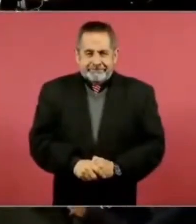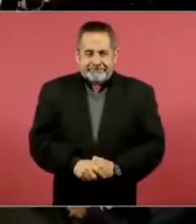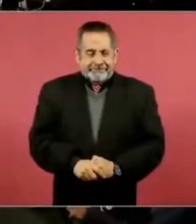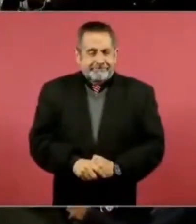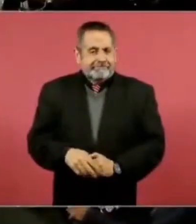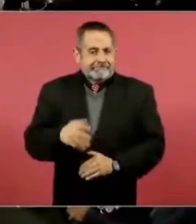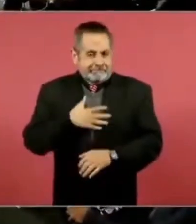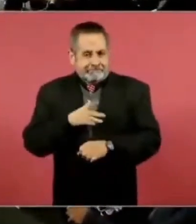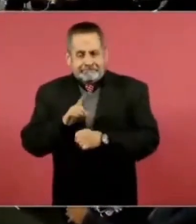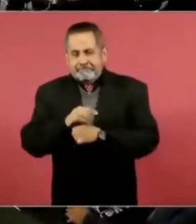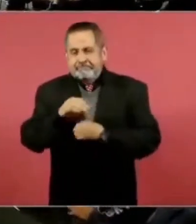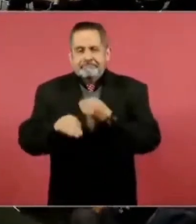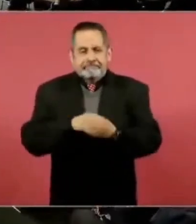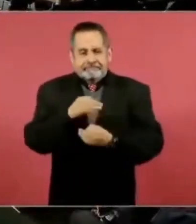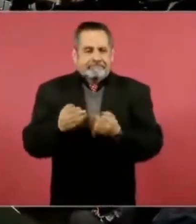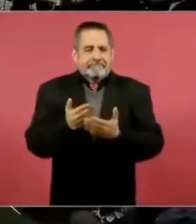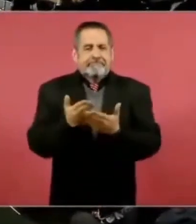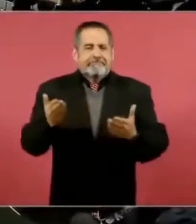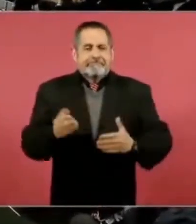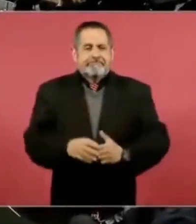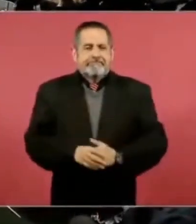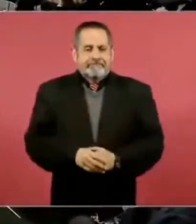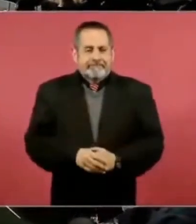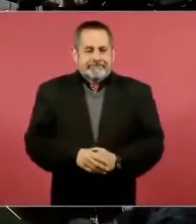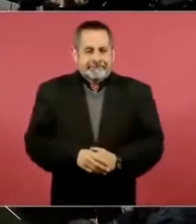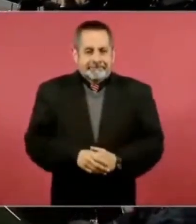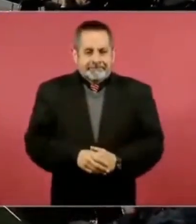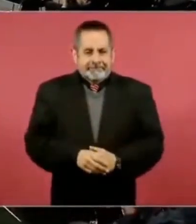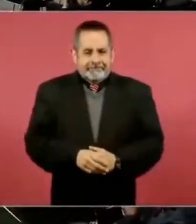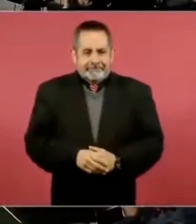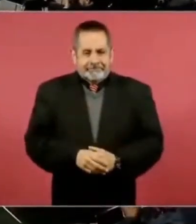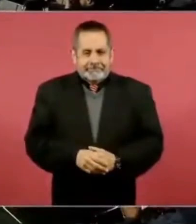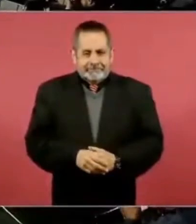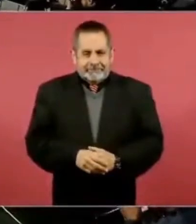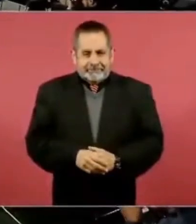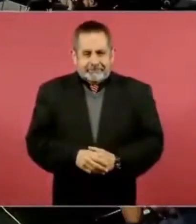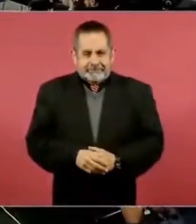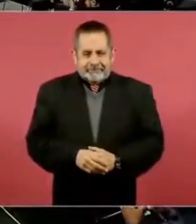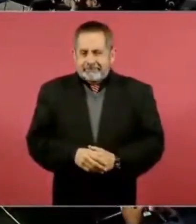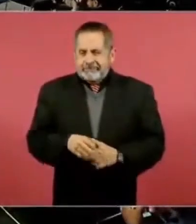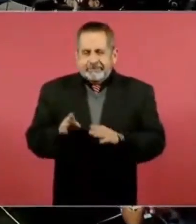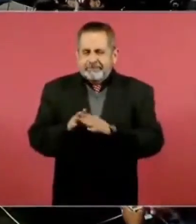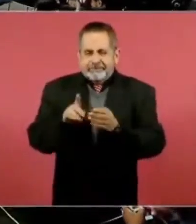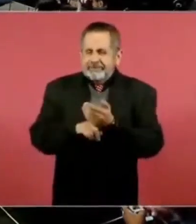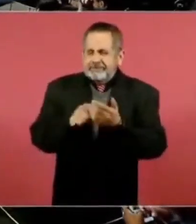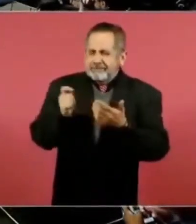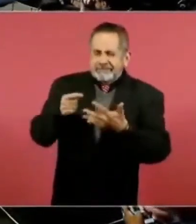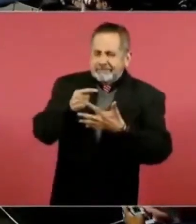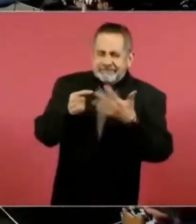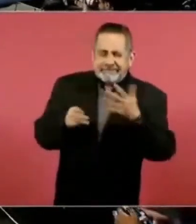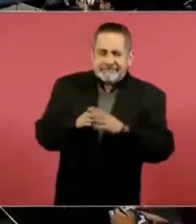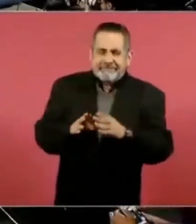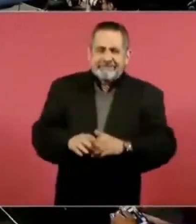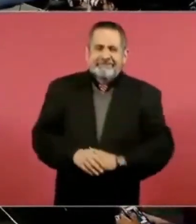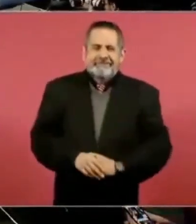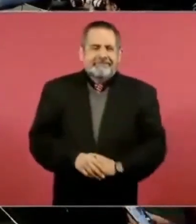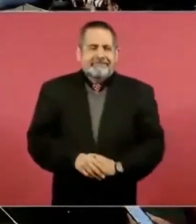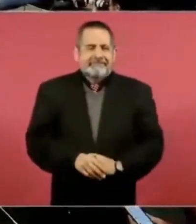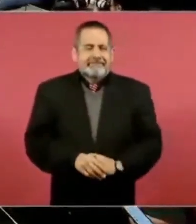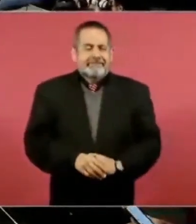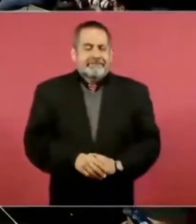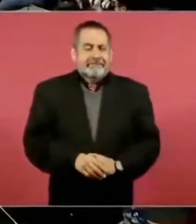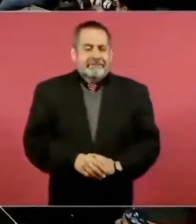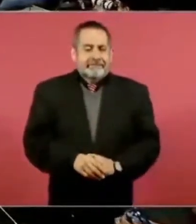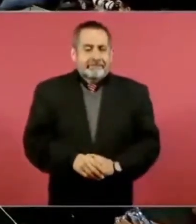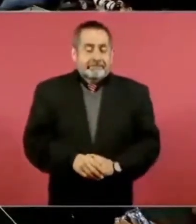Buenos días a todos y todas. ¿De qué presidente? ¿De la de Claudio González? No,